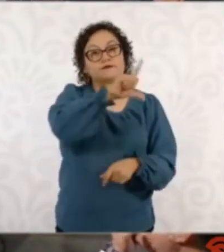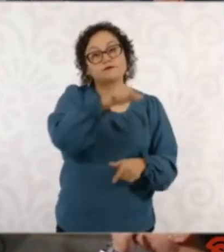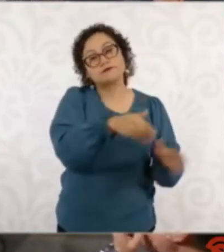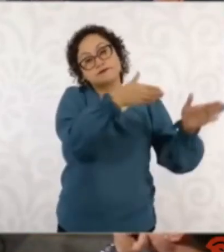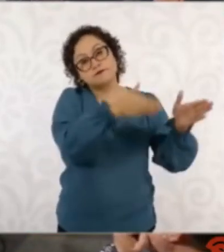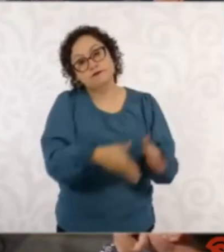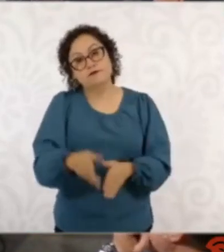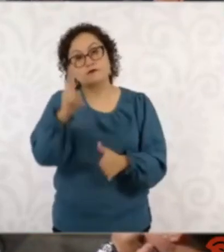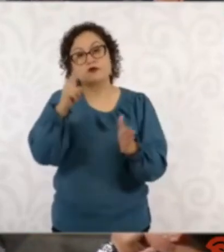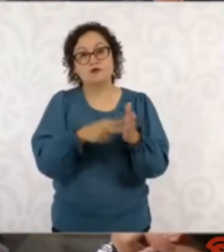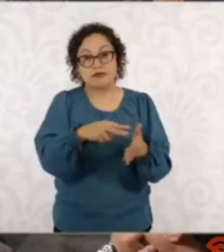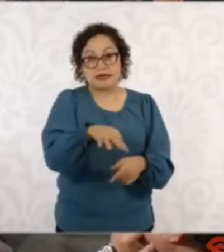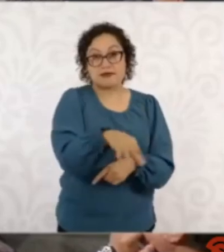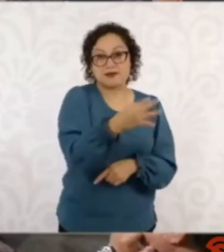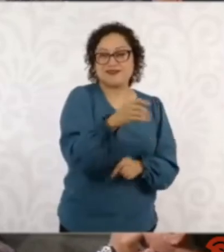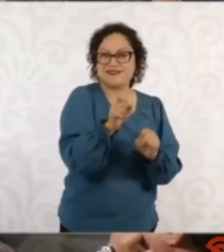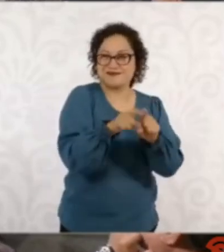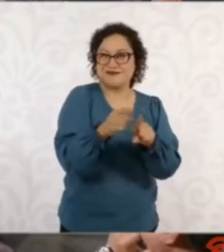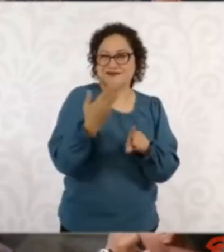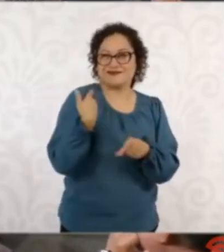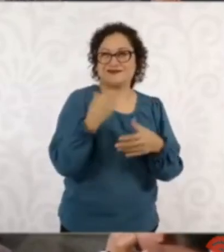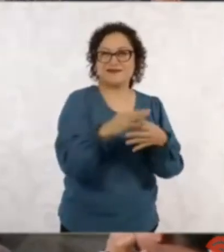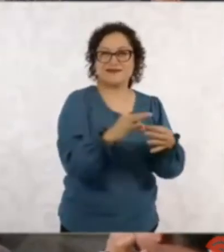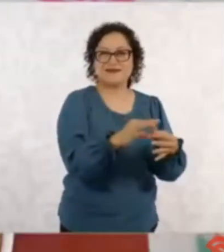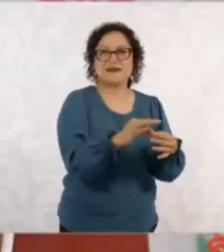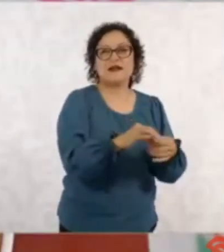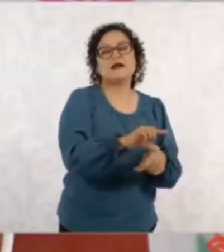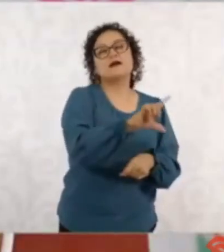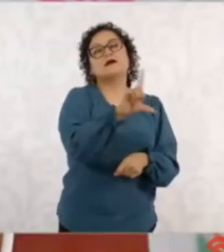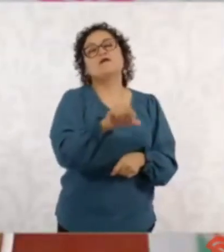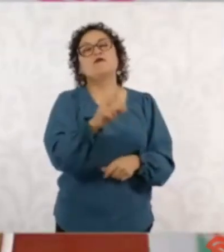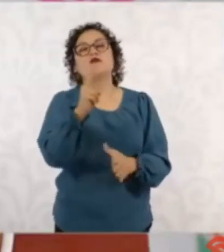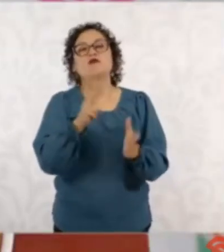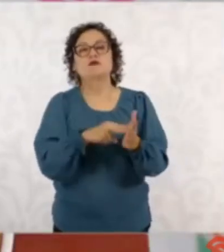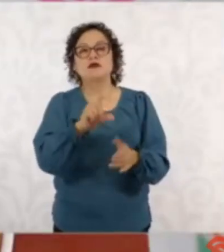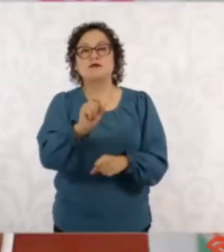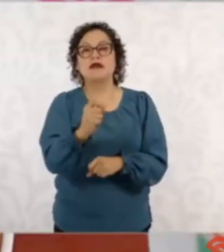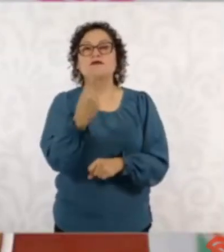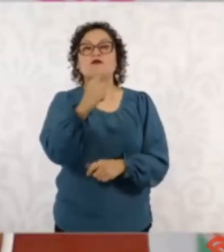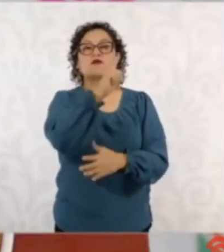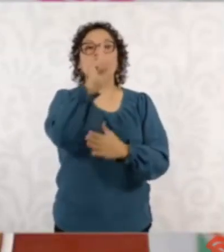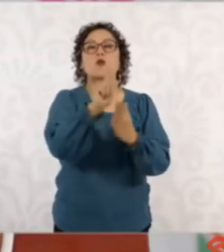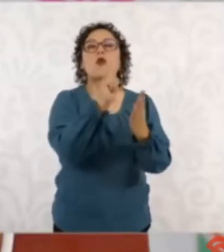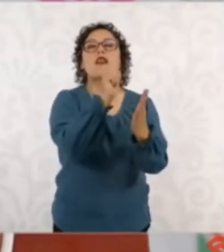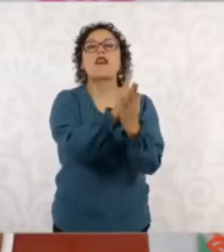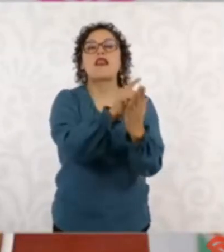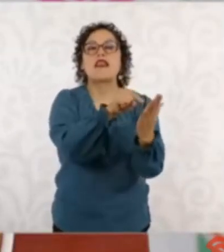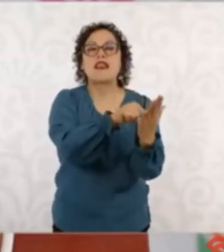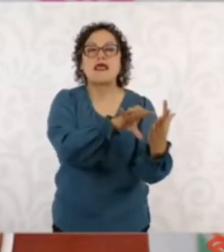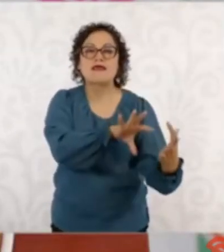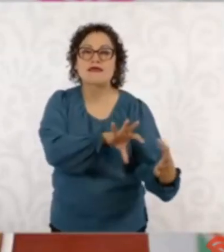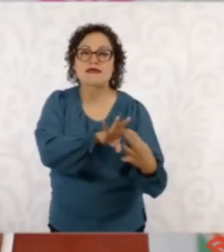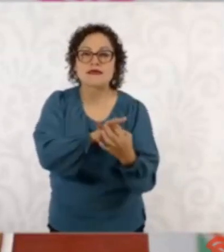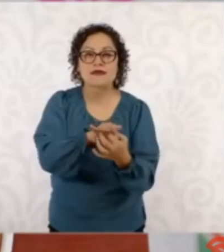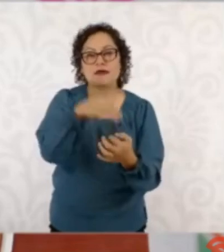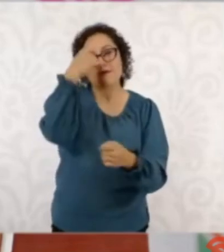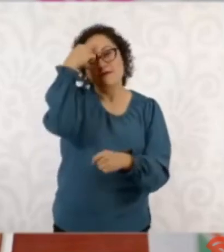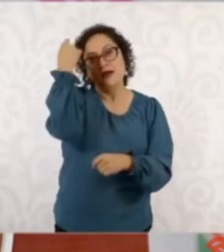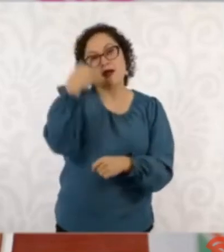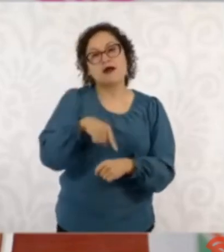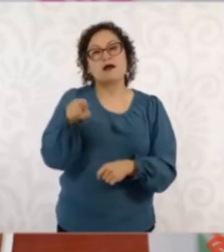En el 2021 hay decreto de distintas disposiciones de ley para orientar una parte